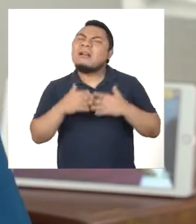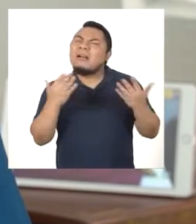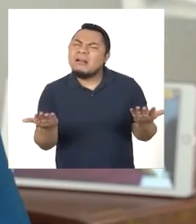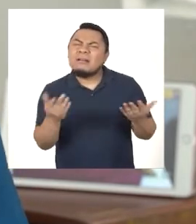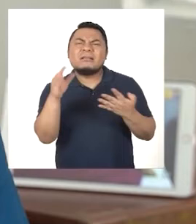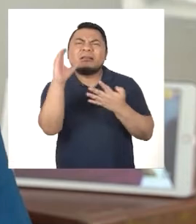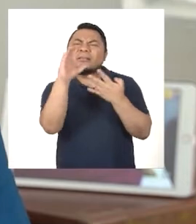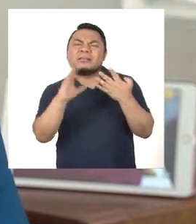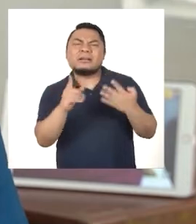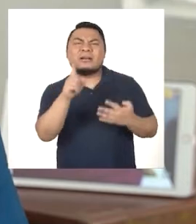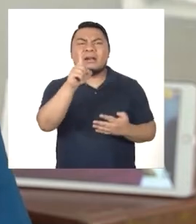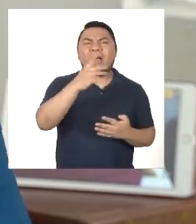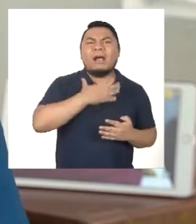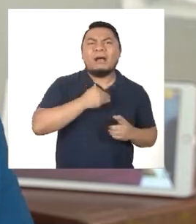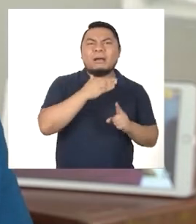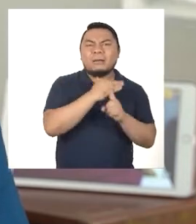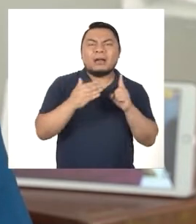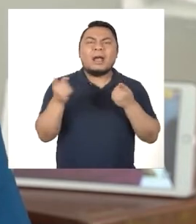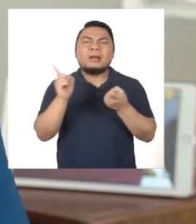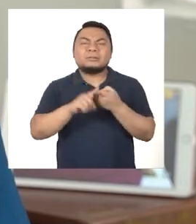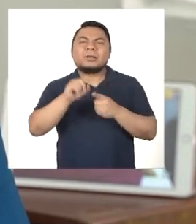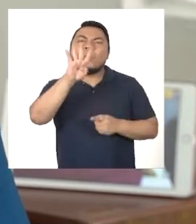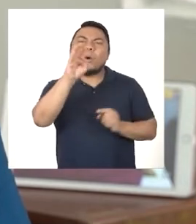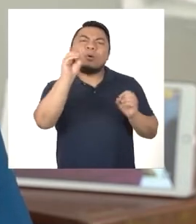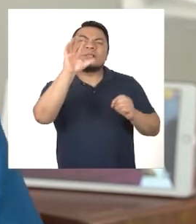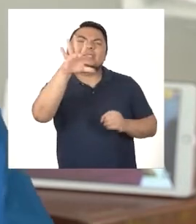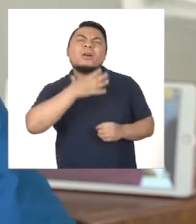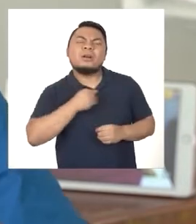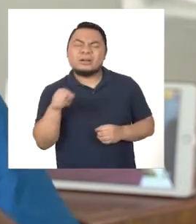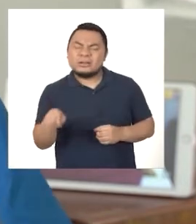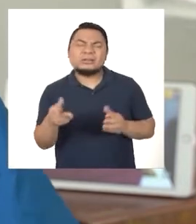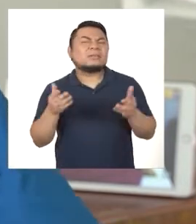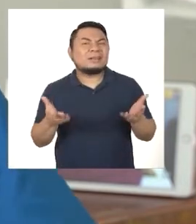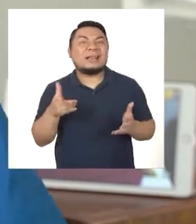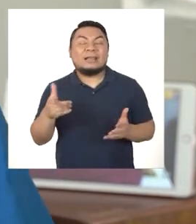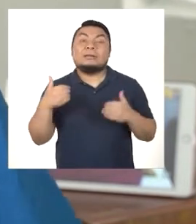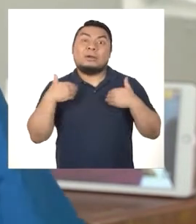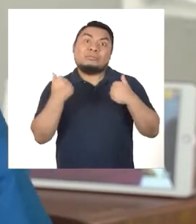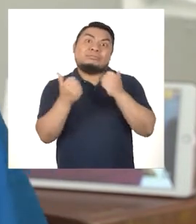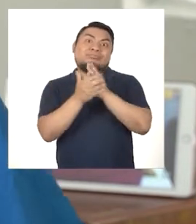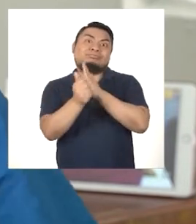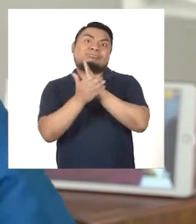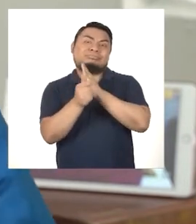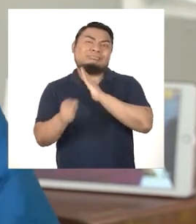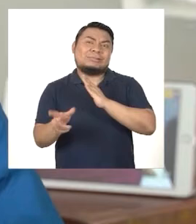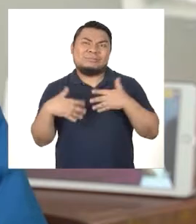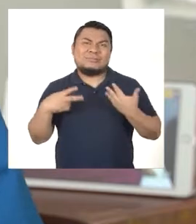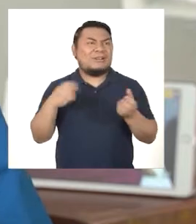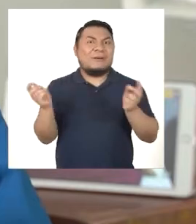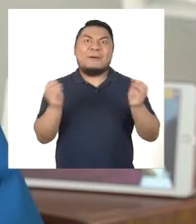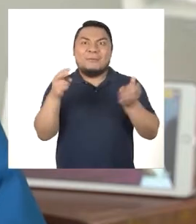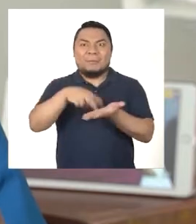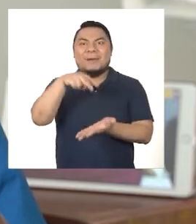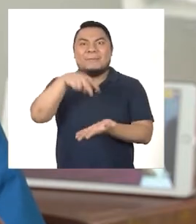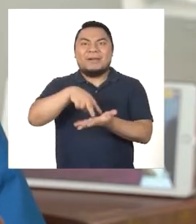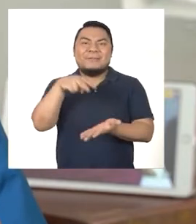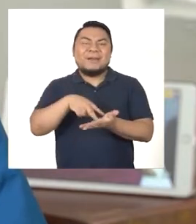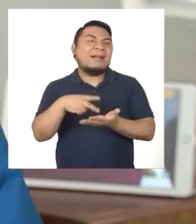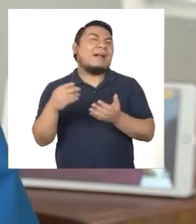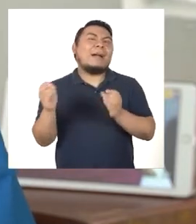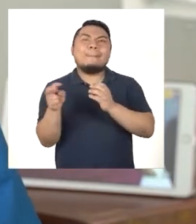a partir del año, 1 año y medio, hasta los 4 o 5 años? Es que tienen muchas habilidades motoras, pueden saltar, correr, bailar,